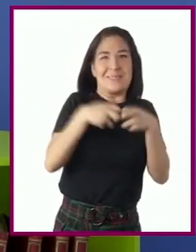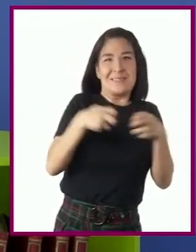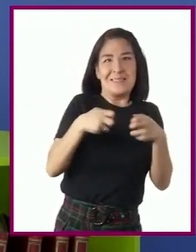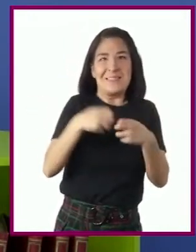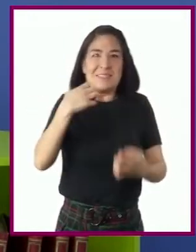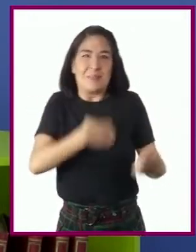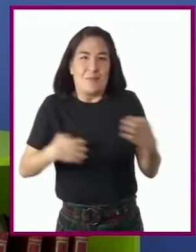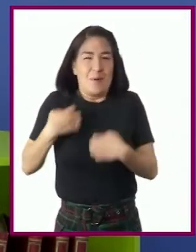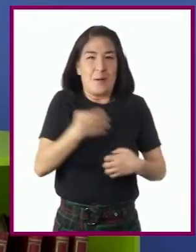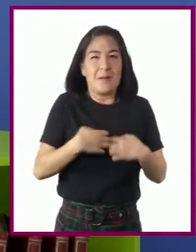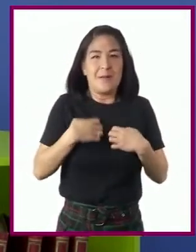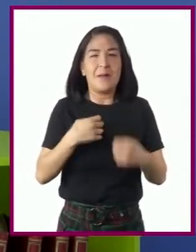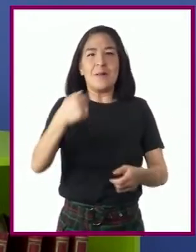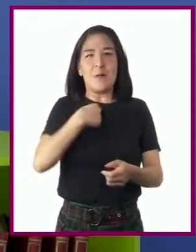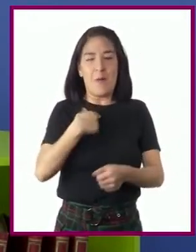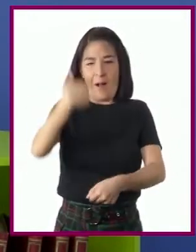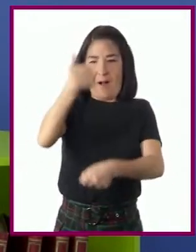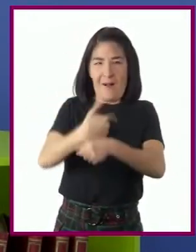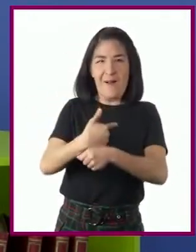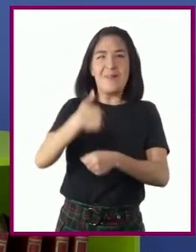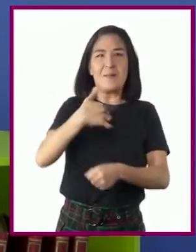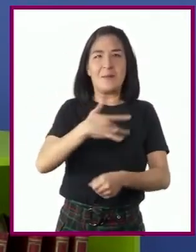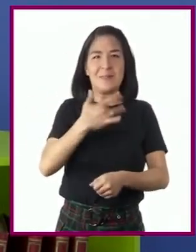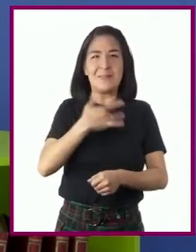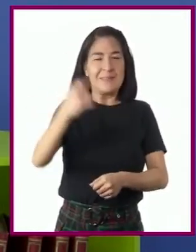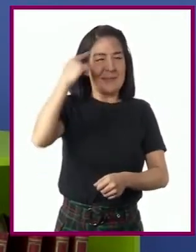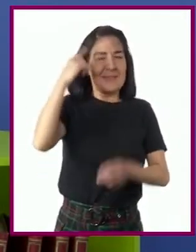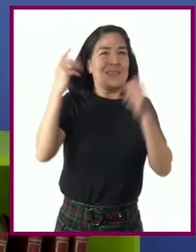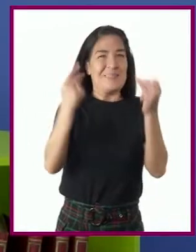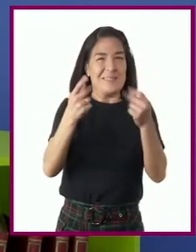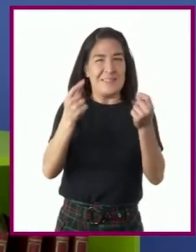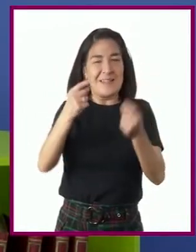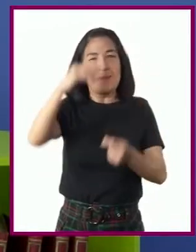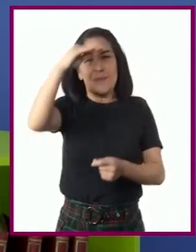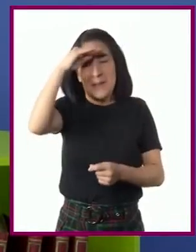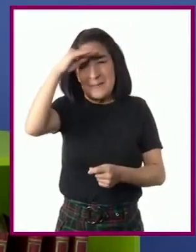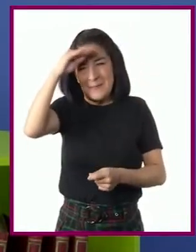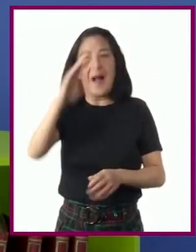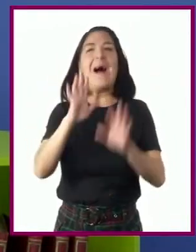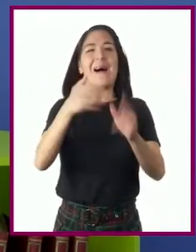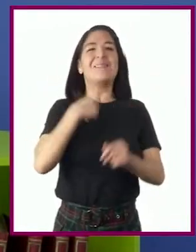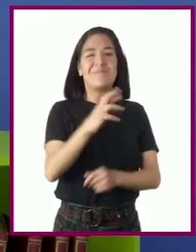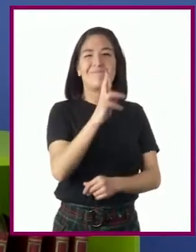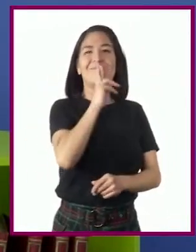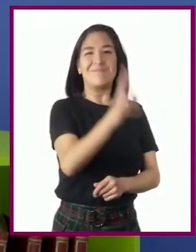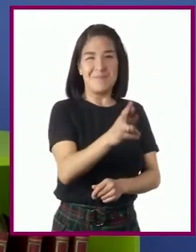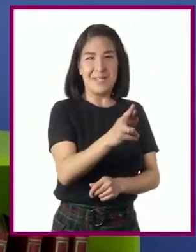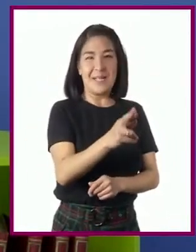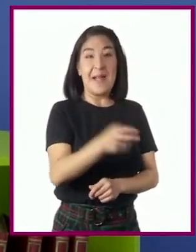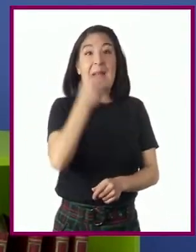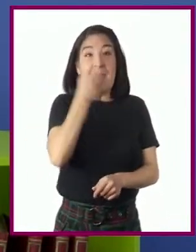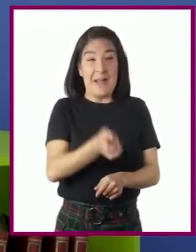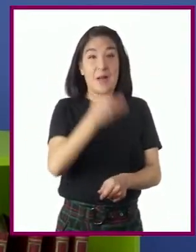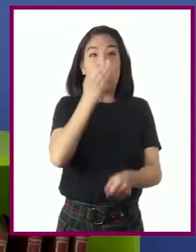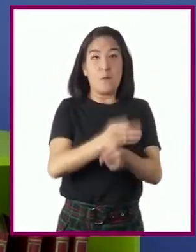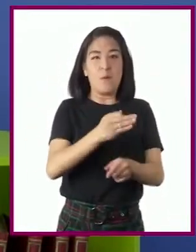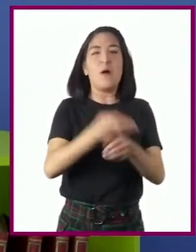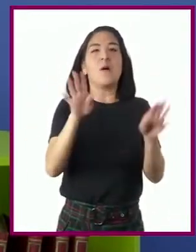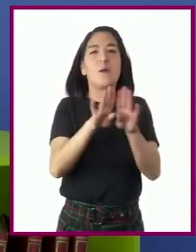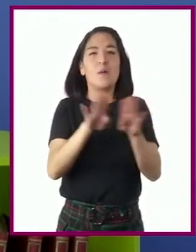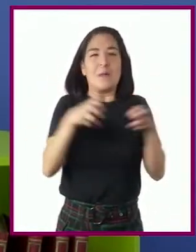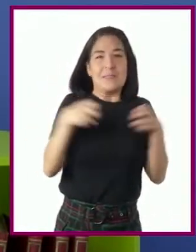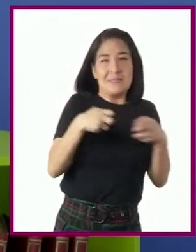Inmediatamente te das cuenta de lo que pasa. Buscas en tu memoria la información que necesitas y respondes. En ese momento, la ansiedad se